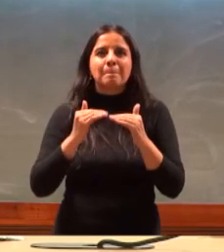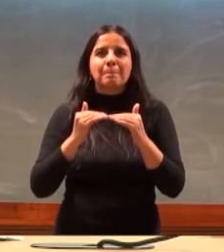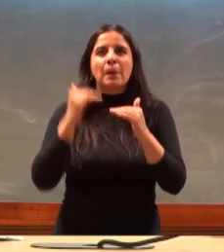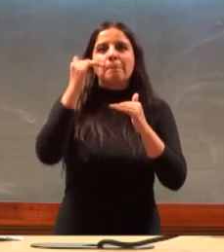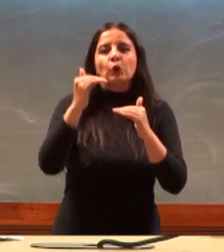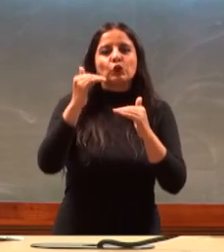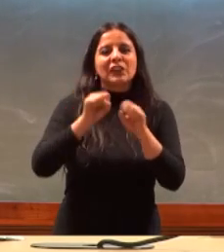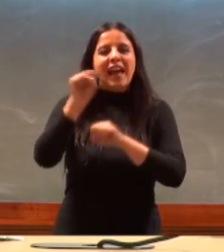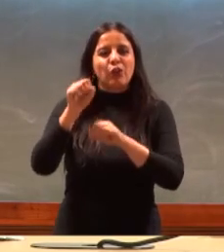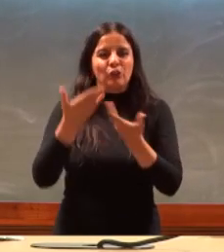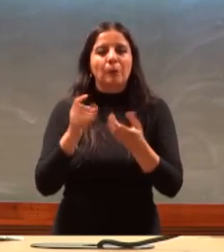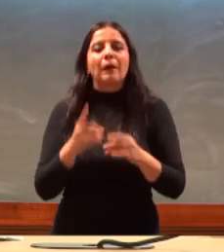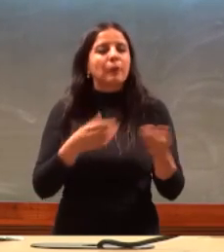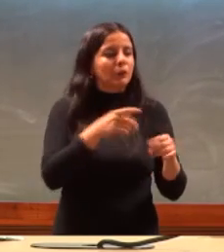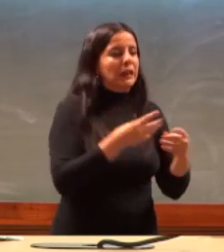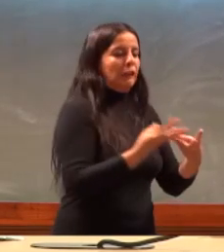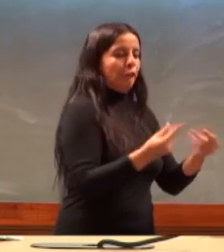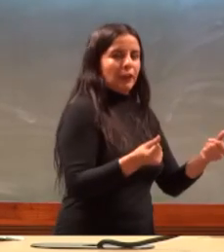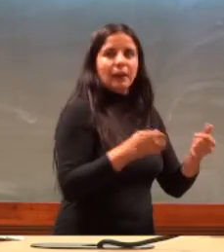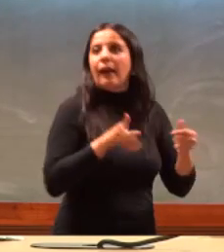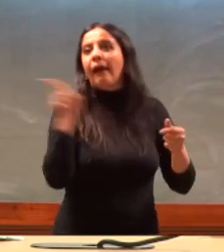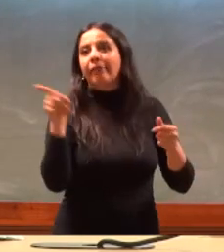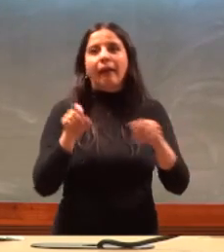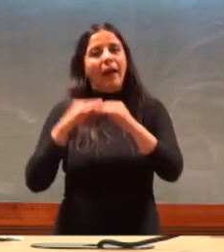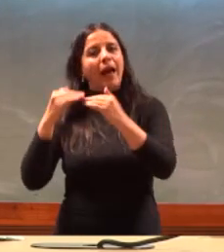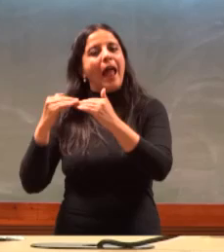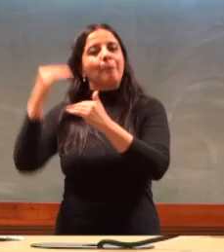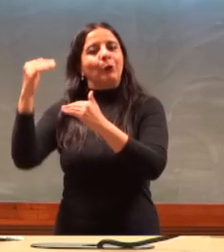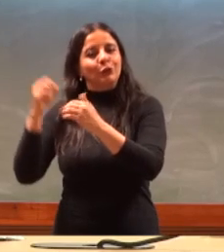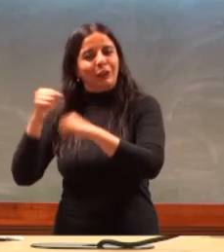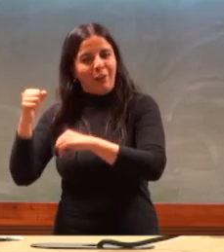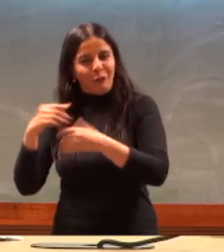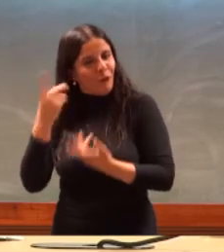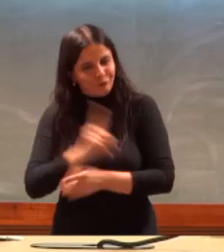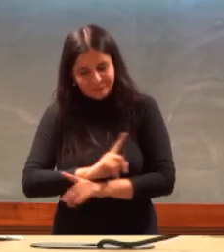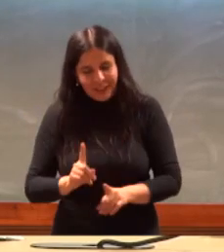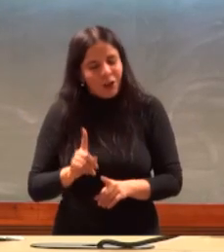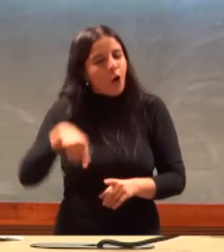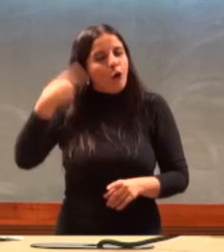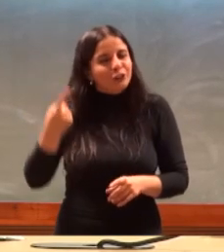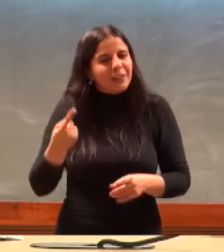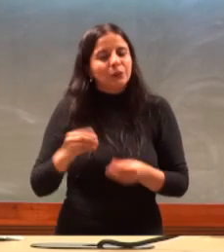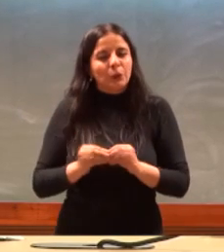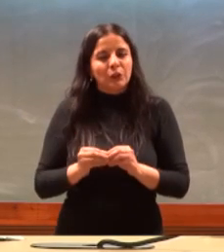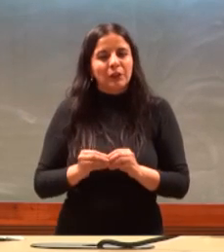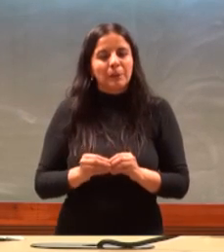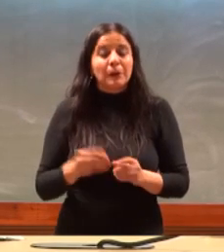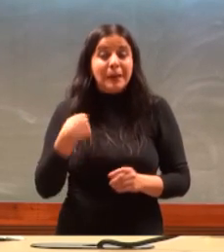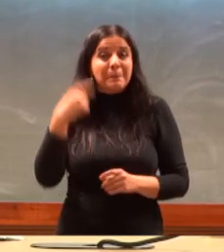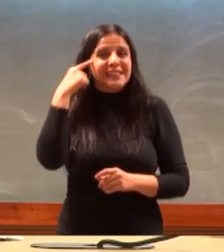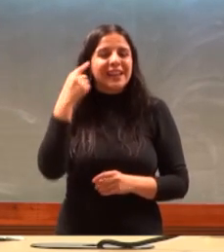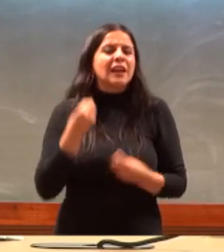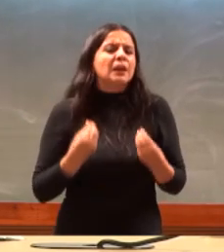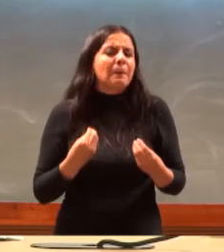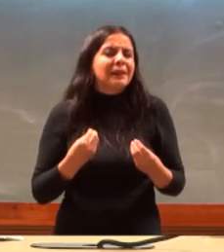laboral en Campos específicos y en particular un tema que nos preocupa que creo que hay que pensar el tema qué va pasar con los futuros graduados del puc